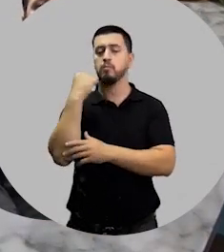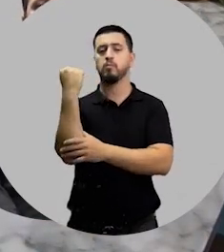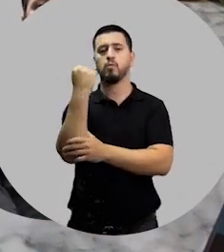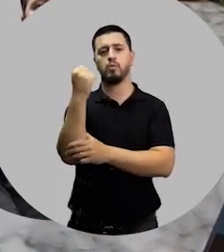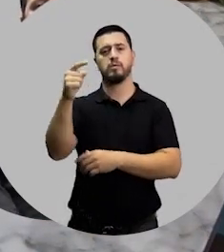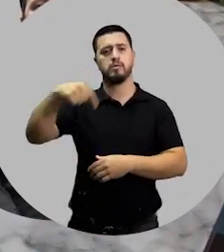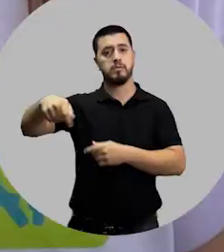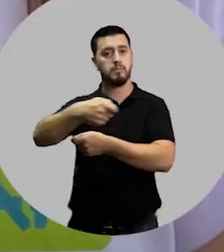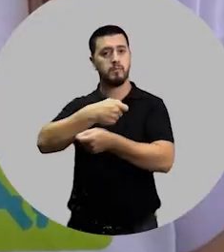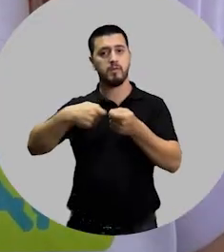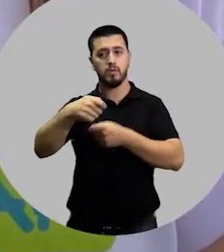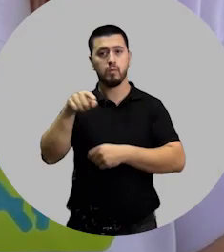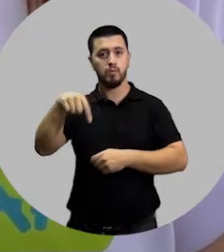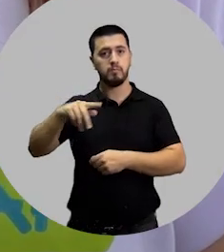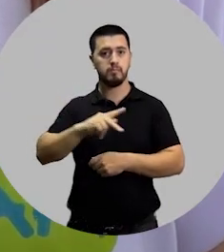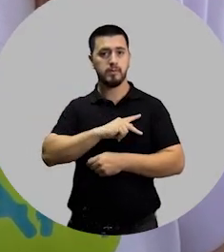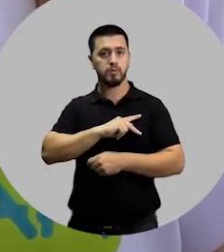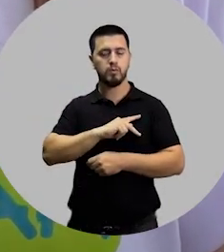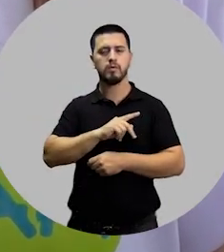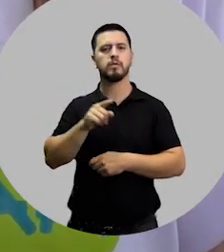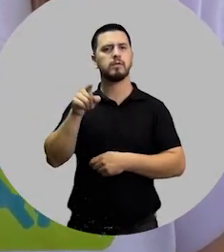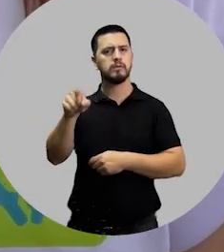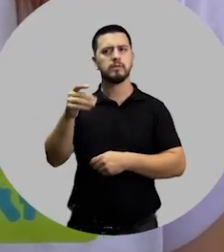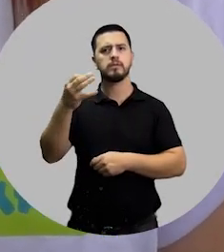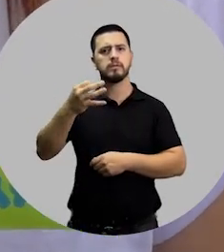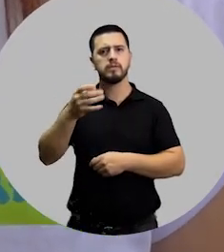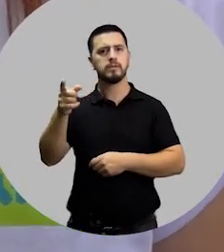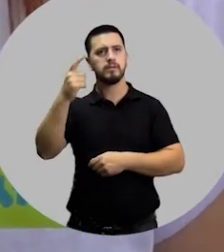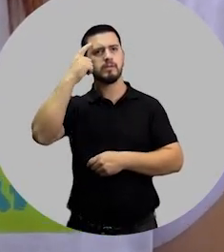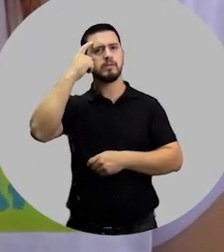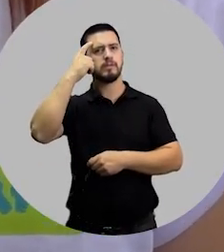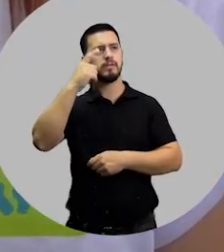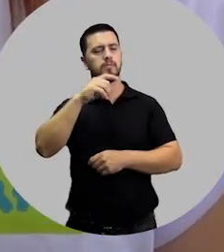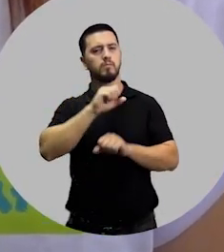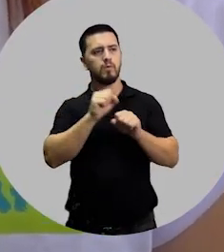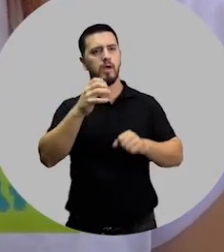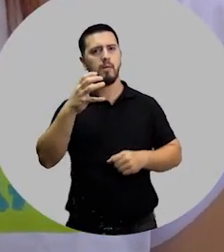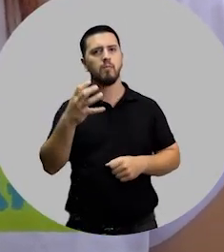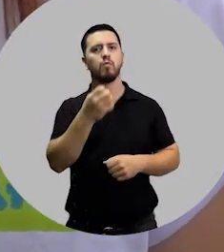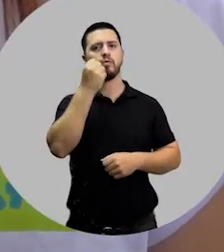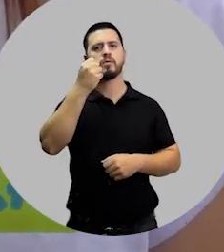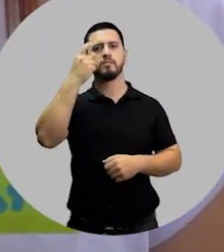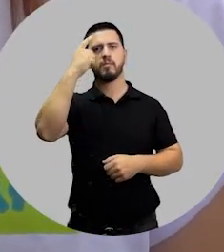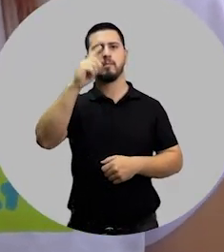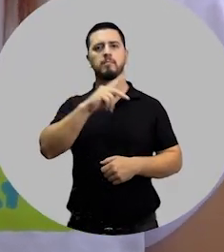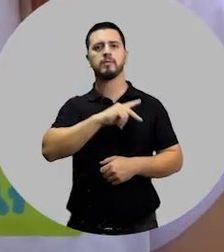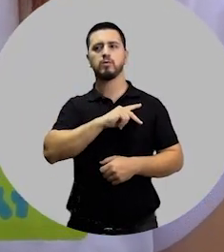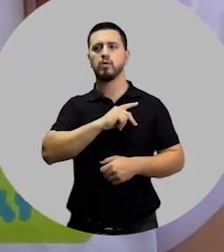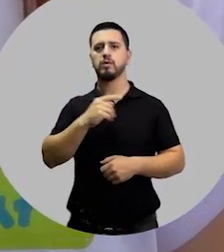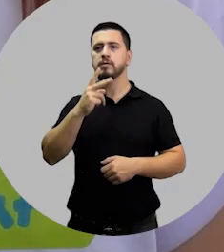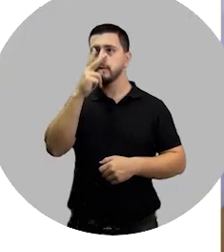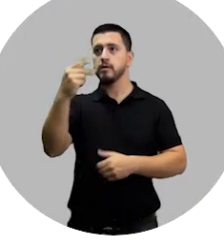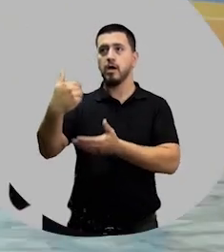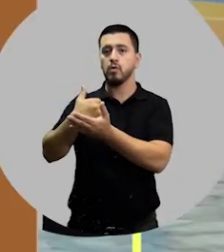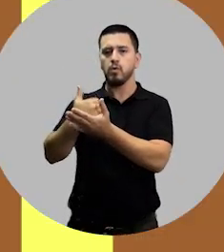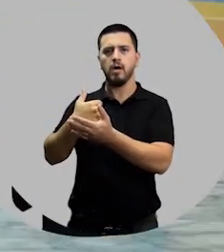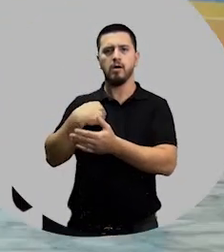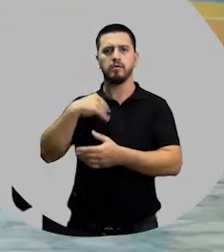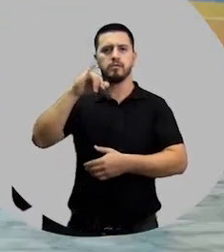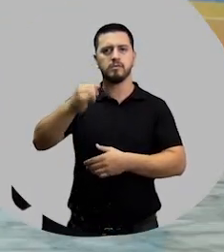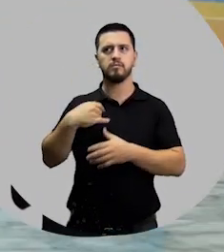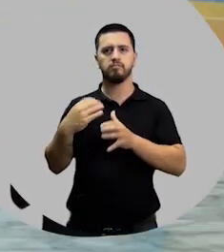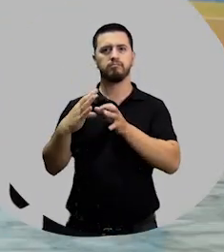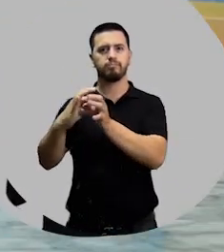los emprendedores que esta posta puedan agarrar gente que realmente quieren ayudarnos. Espero